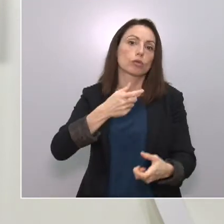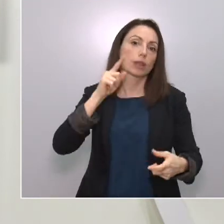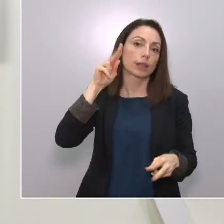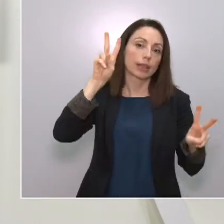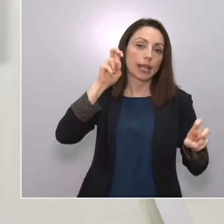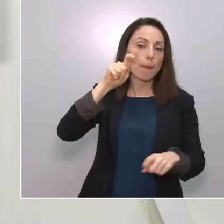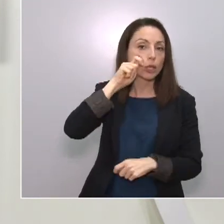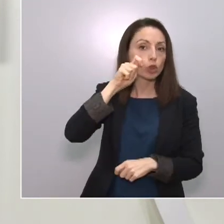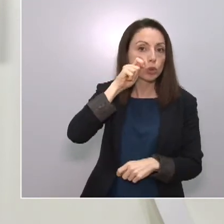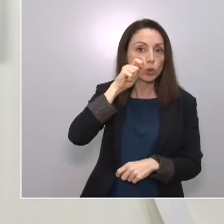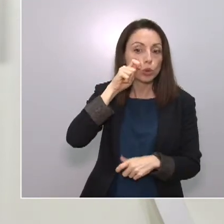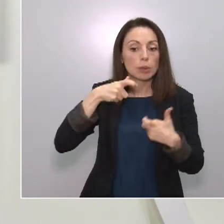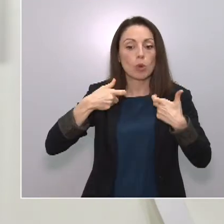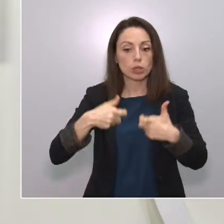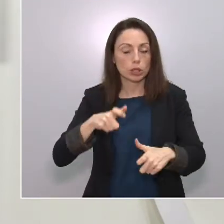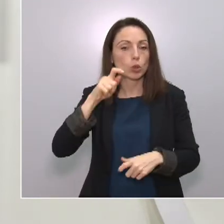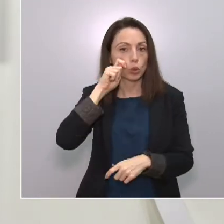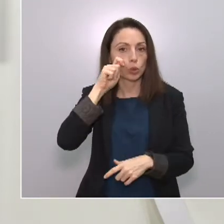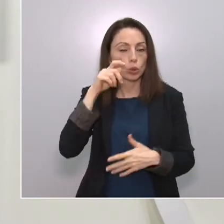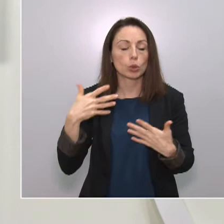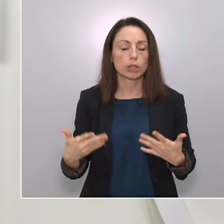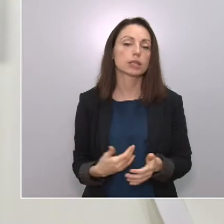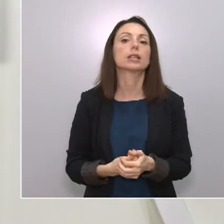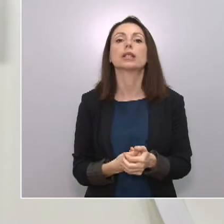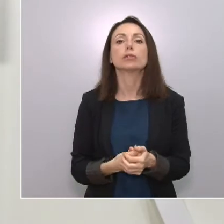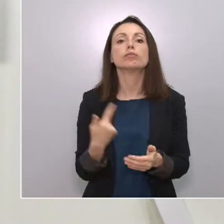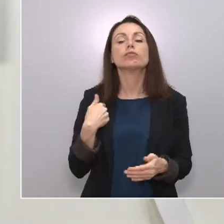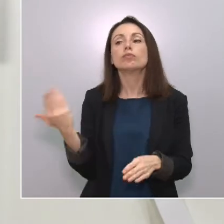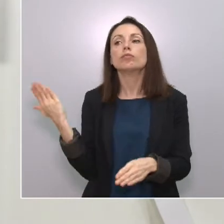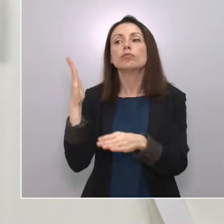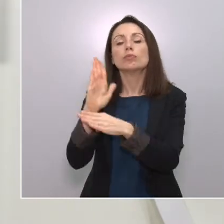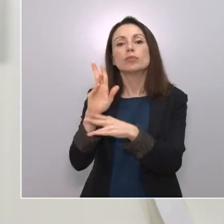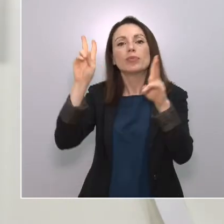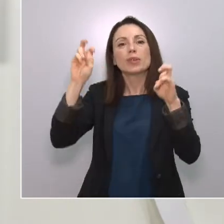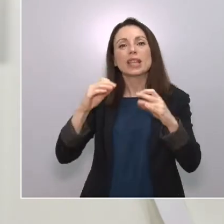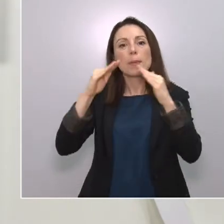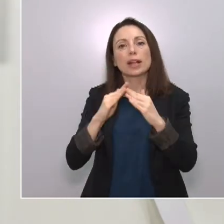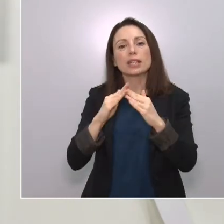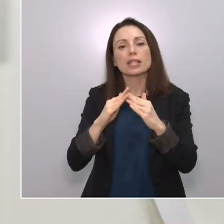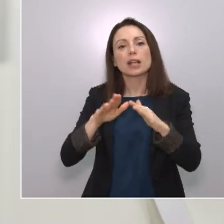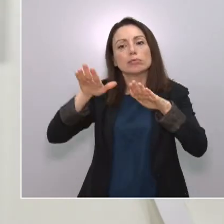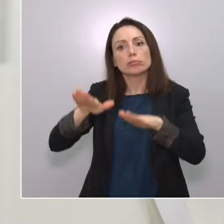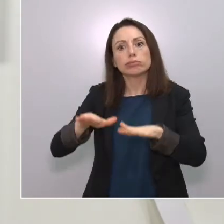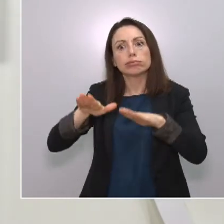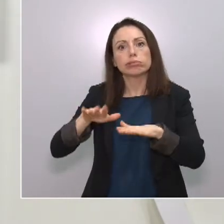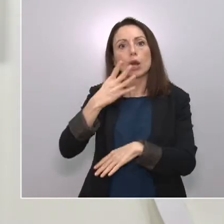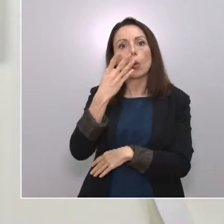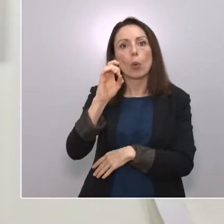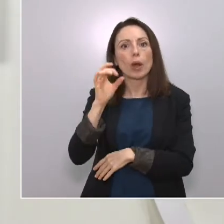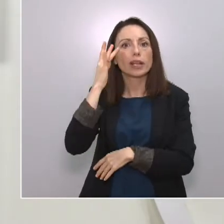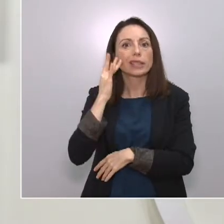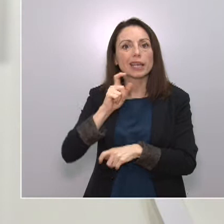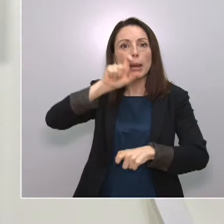por tanto, la del sector. También le he planteado que la propuesta sobre la cuarentena de 14 días que los turistas